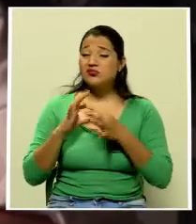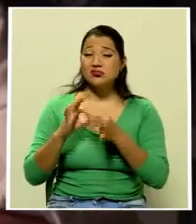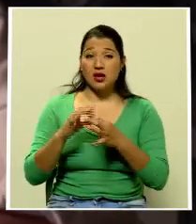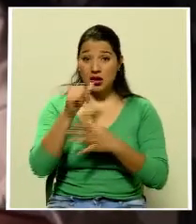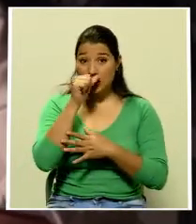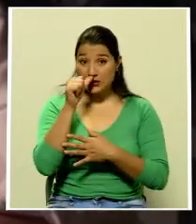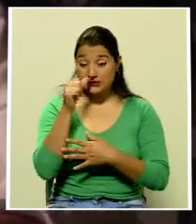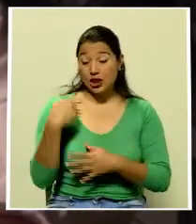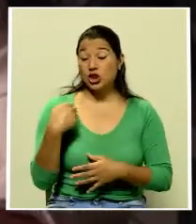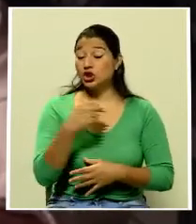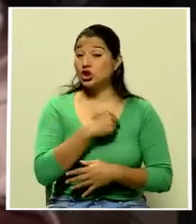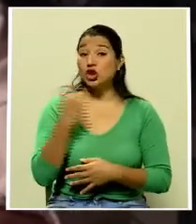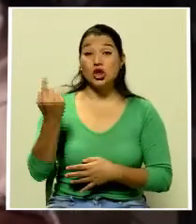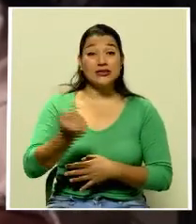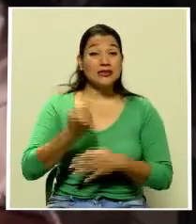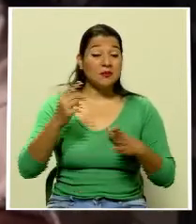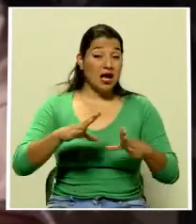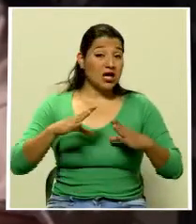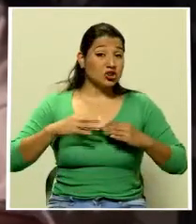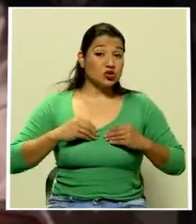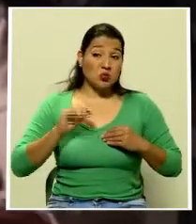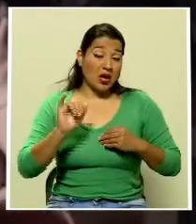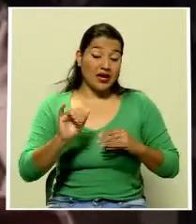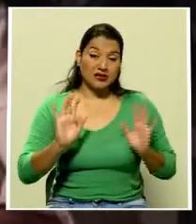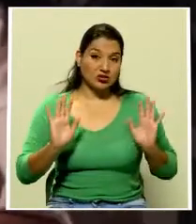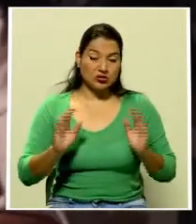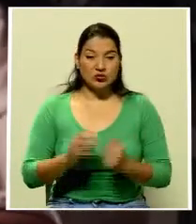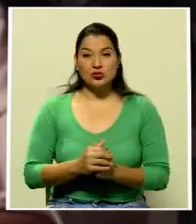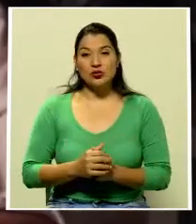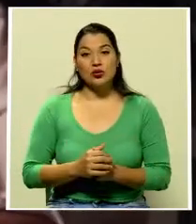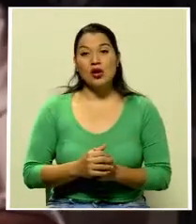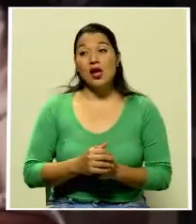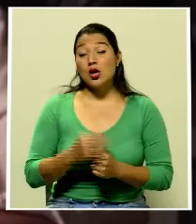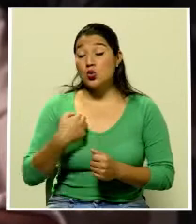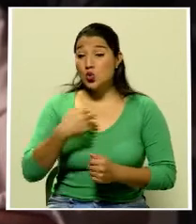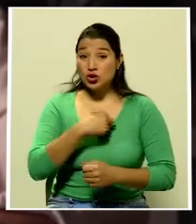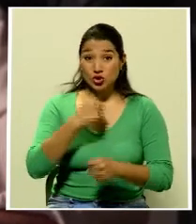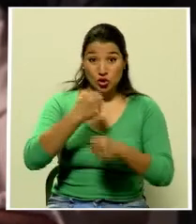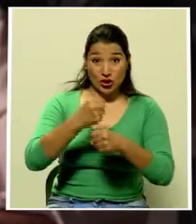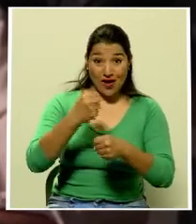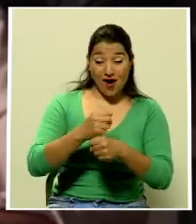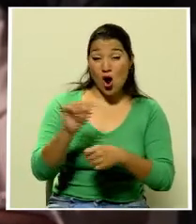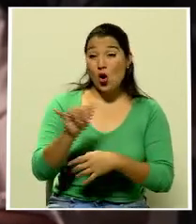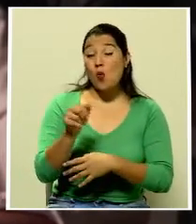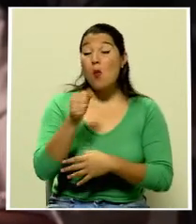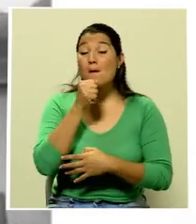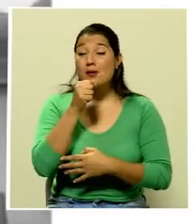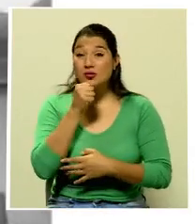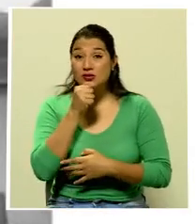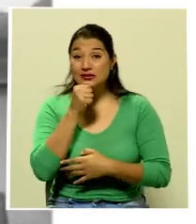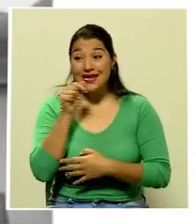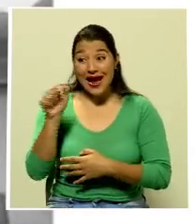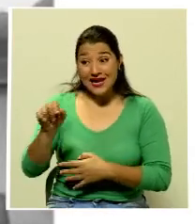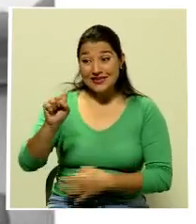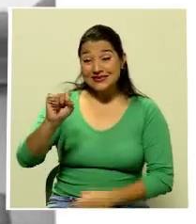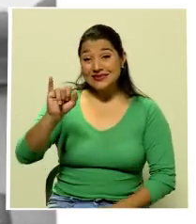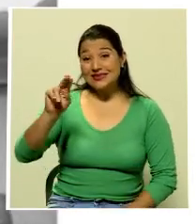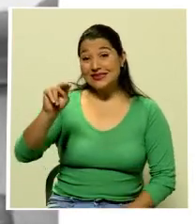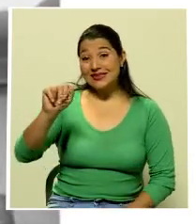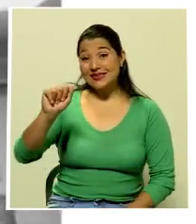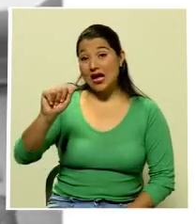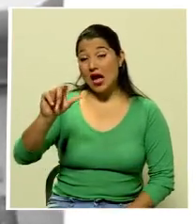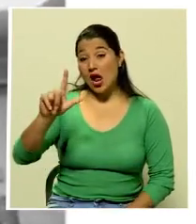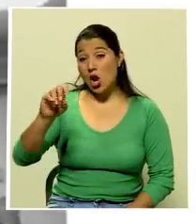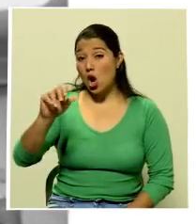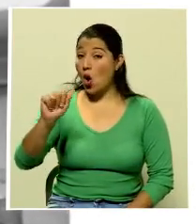siempre asumimos esto como un riesgo, el ejercicio periodístico en Sinaloa como un riesgo. En Venezuela,